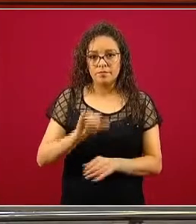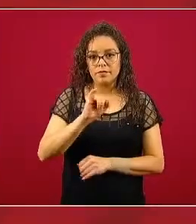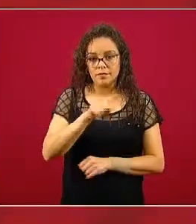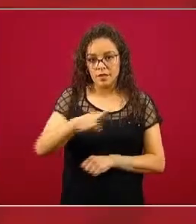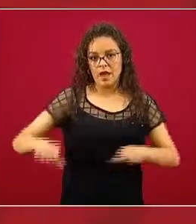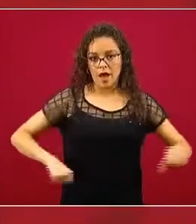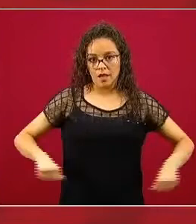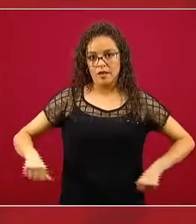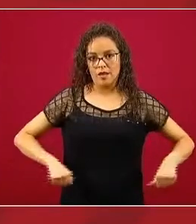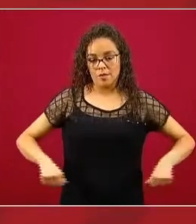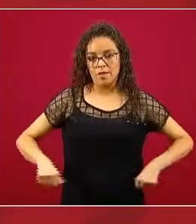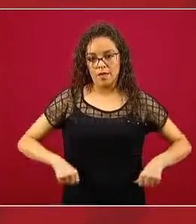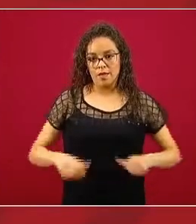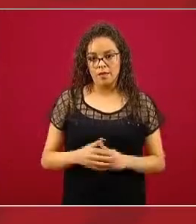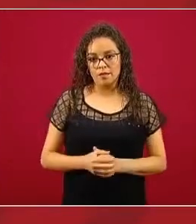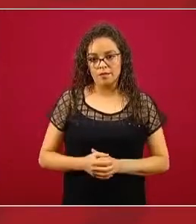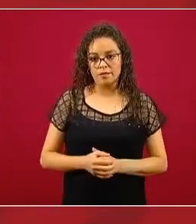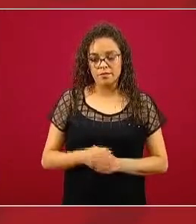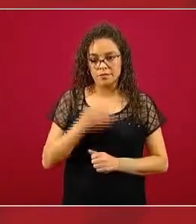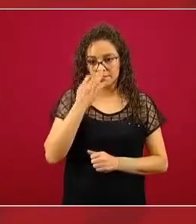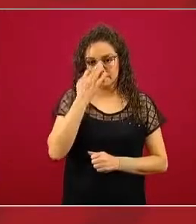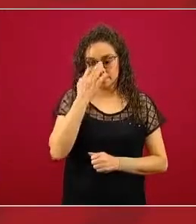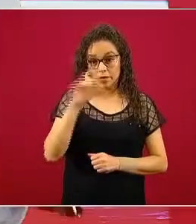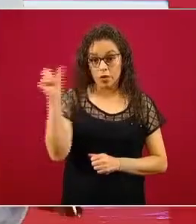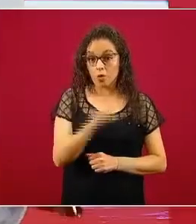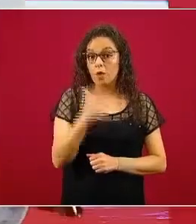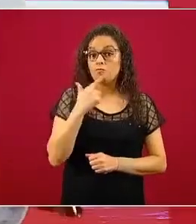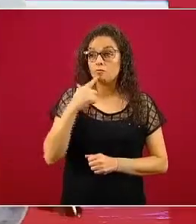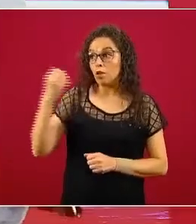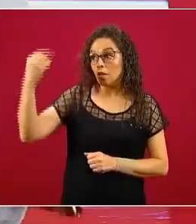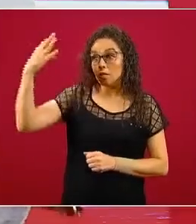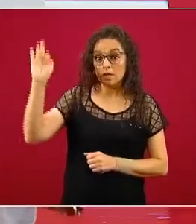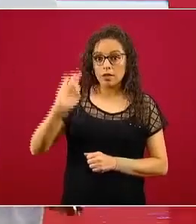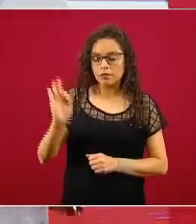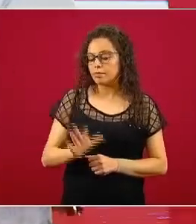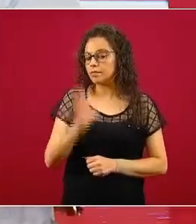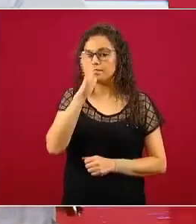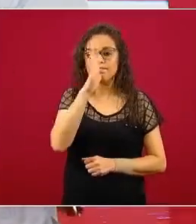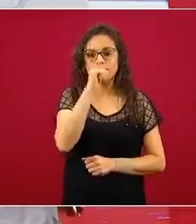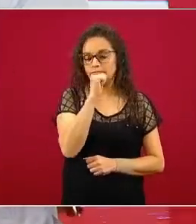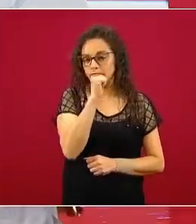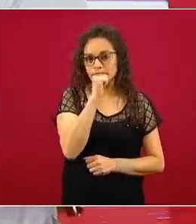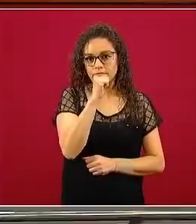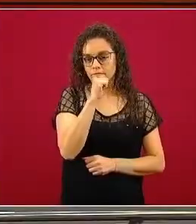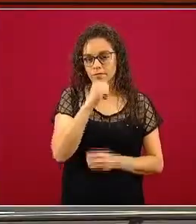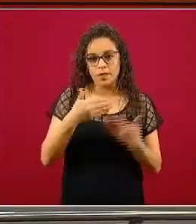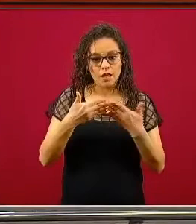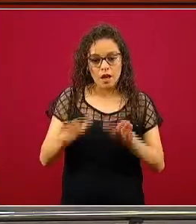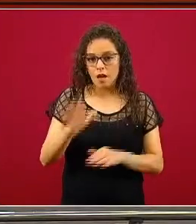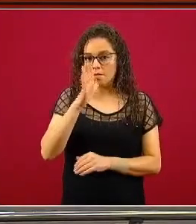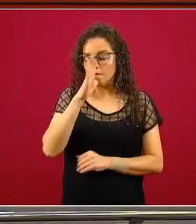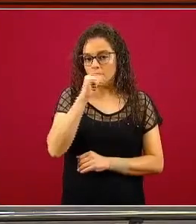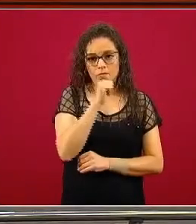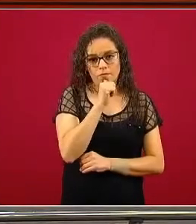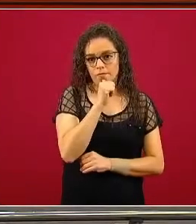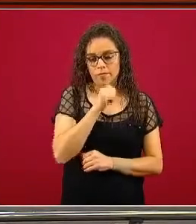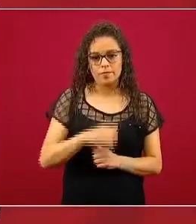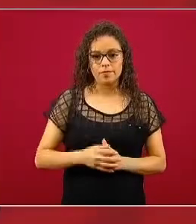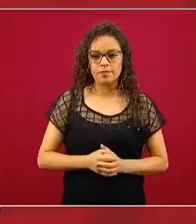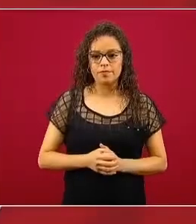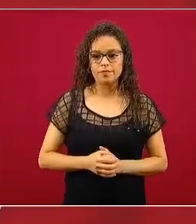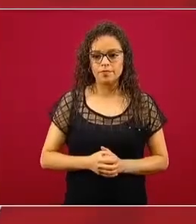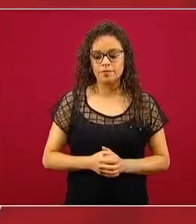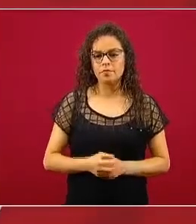actividades, donde esté en un semáforo rojo, no pueden tener lugar estas actividades. Y esto también valoro